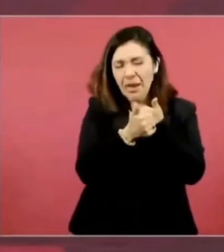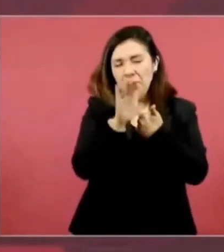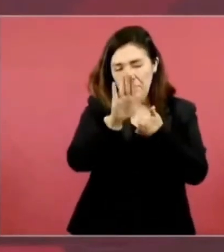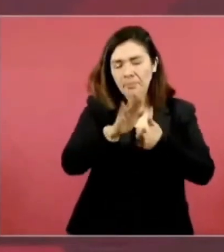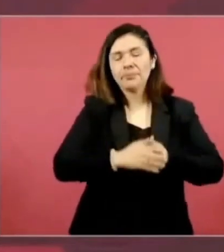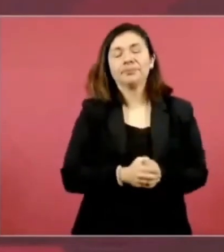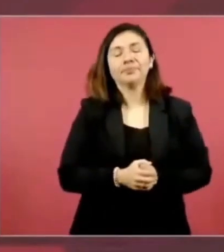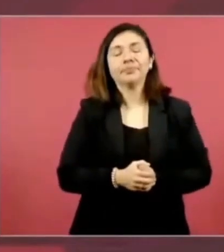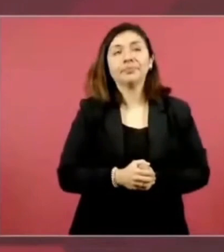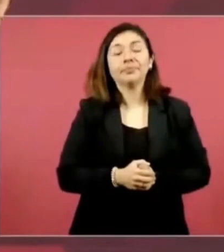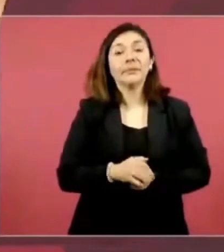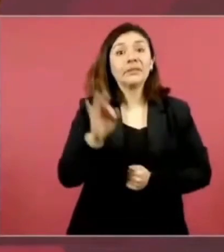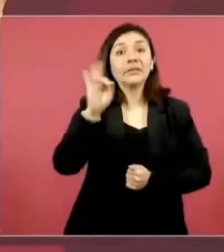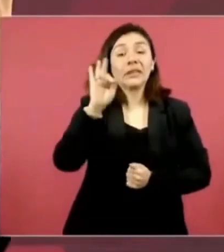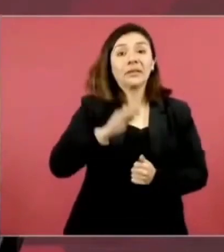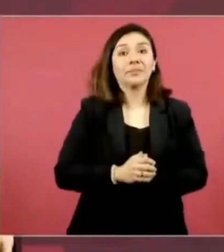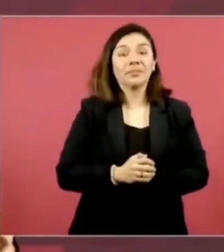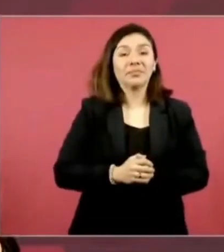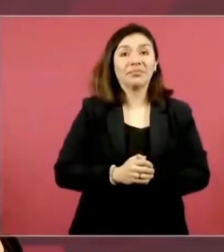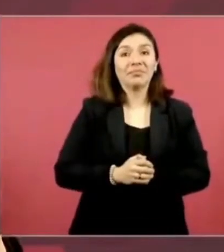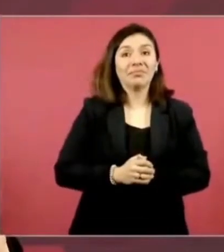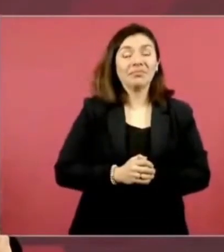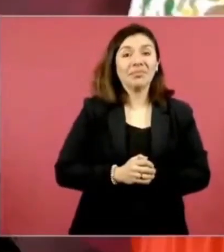Si están altas las tasas de interés,